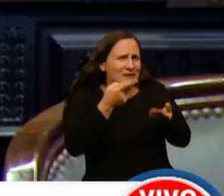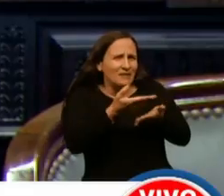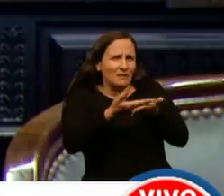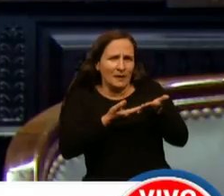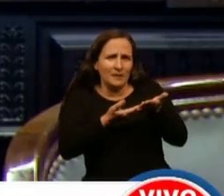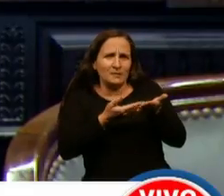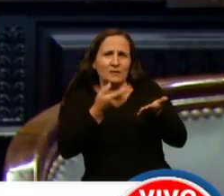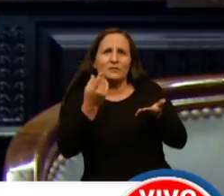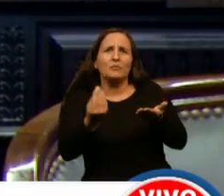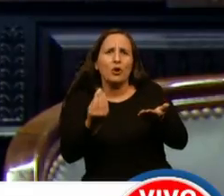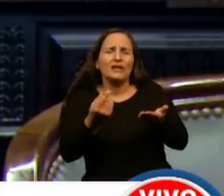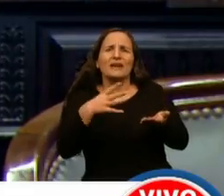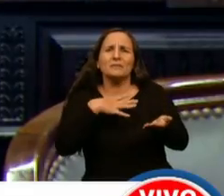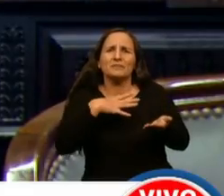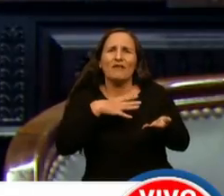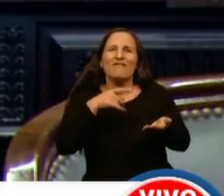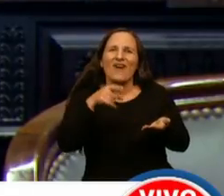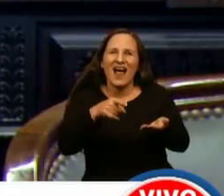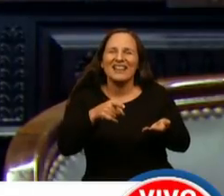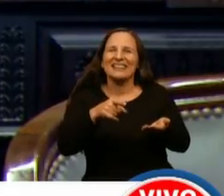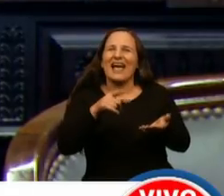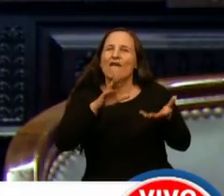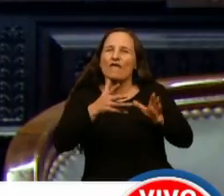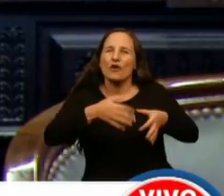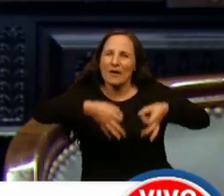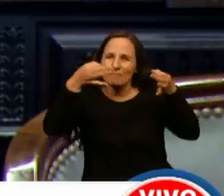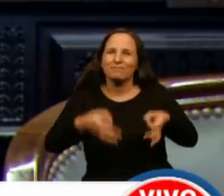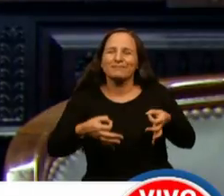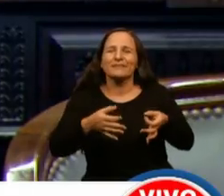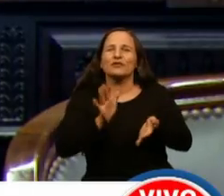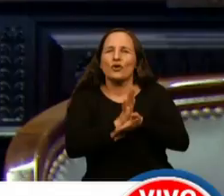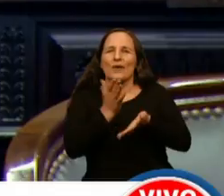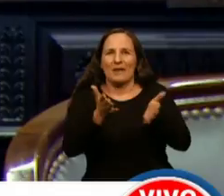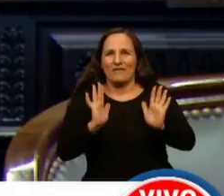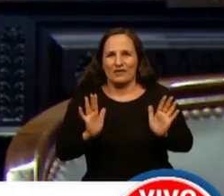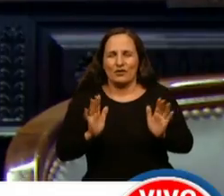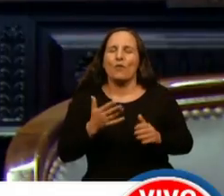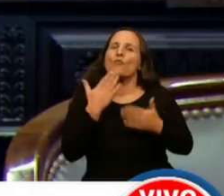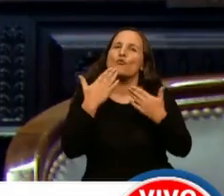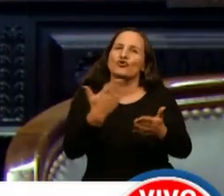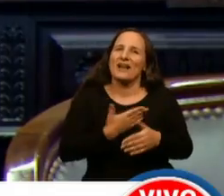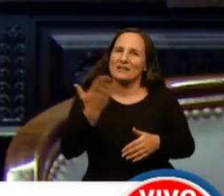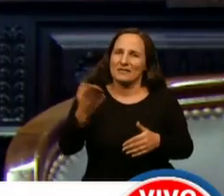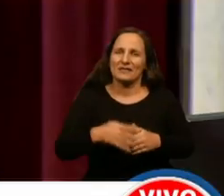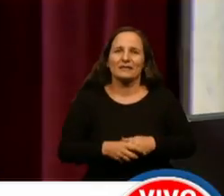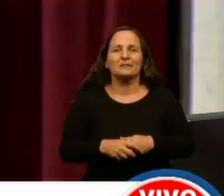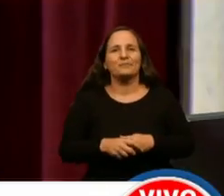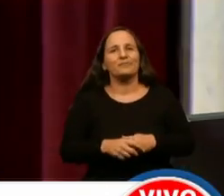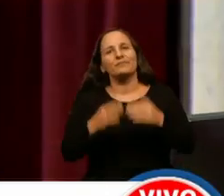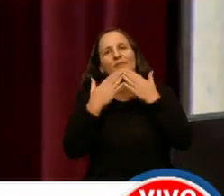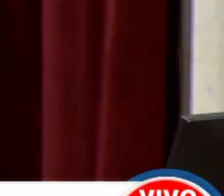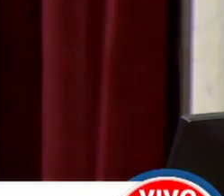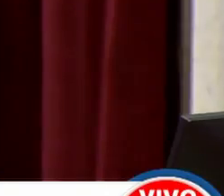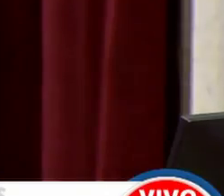se puede garantizar este esta forma de ampliación de este beneficio muchas gracias presidente muchas gracias